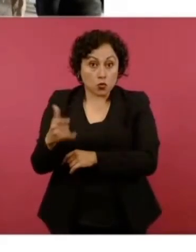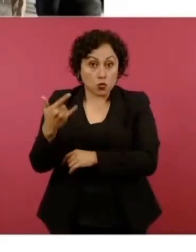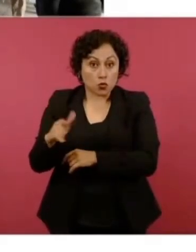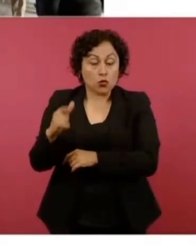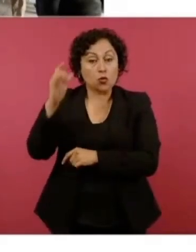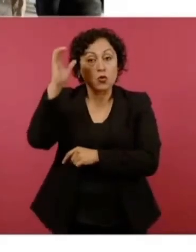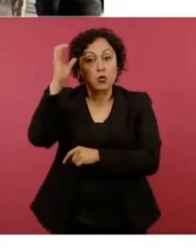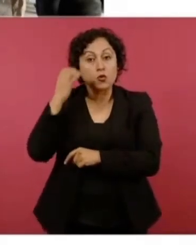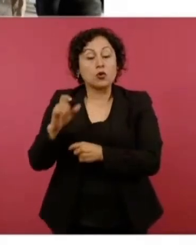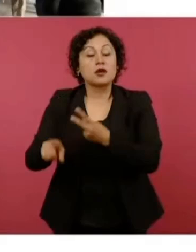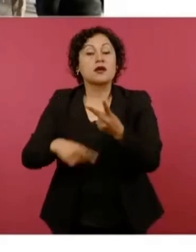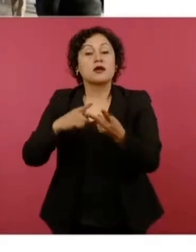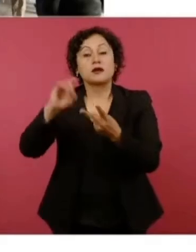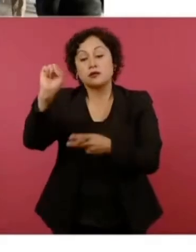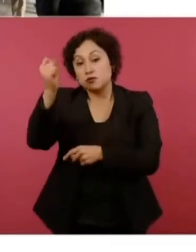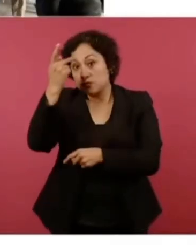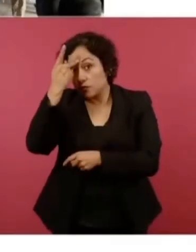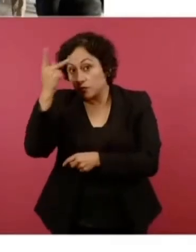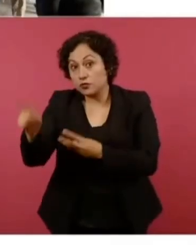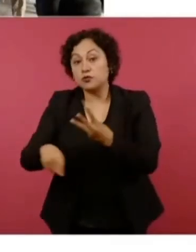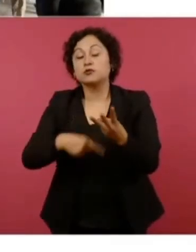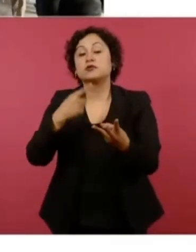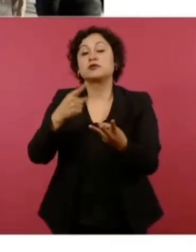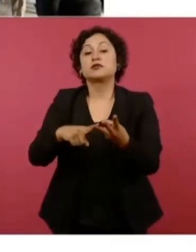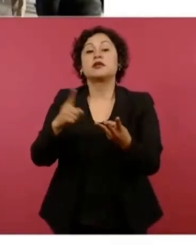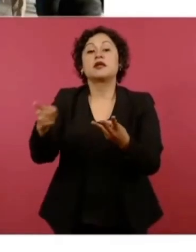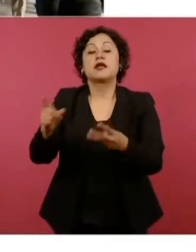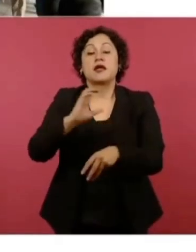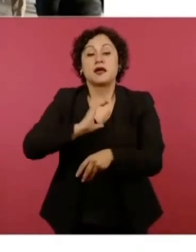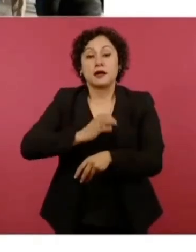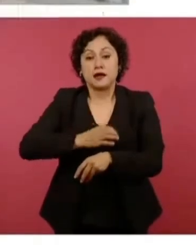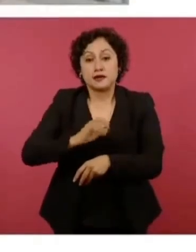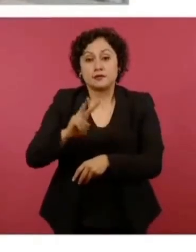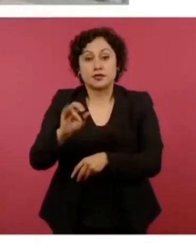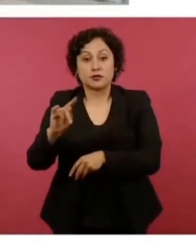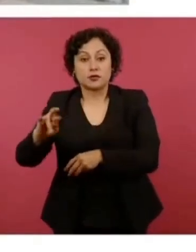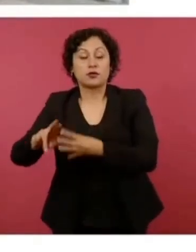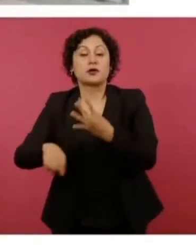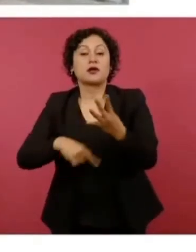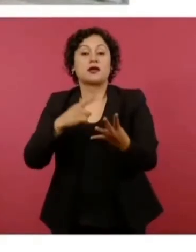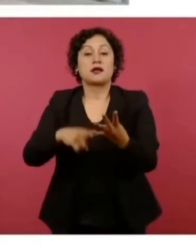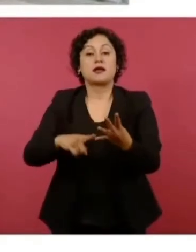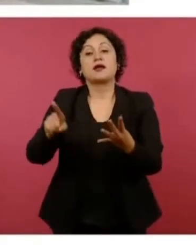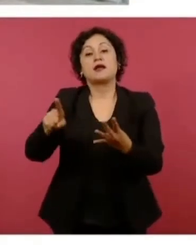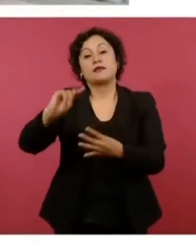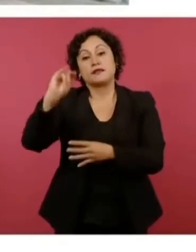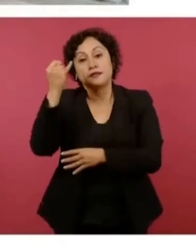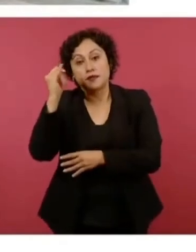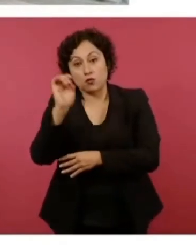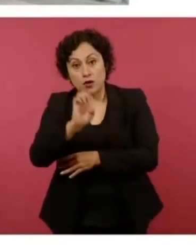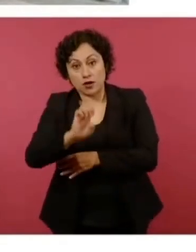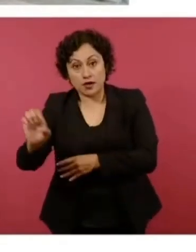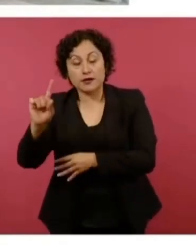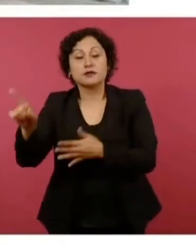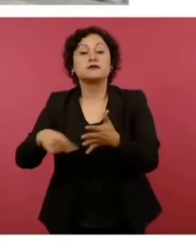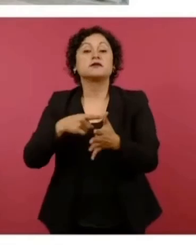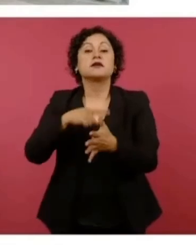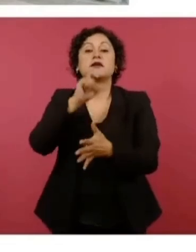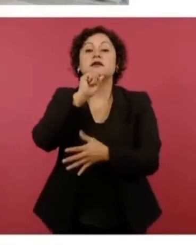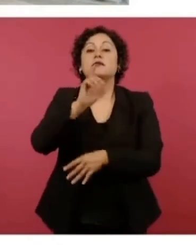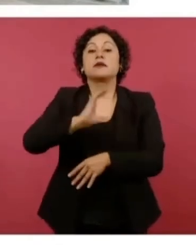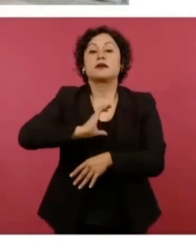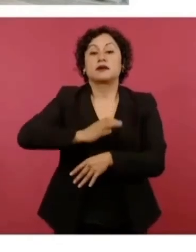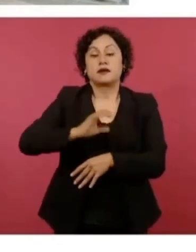Verde de San Luis Potosí, el Centro Oncológico de Ciudad Victoria, el Hospital General de Tijuana Zona Este y también la Unidad Oncológica de La